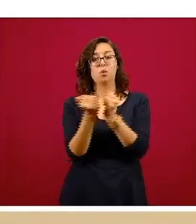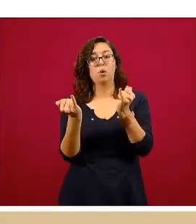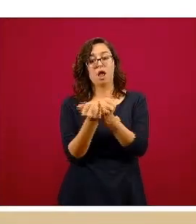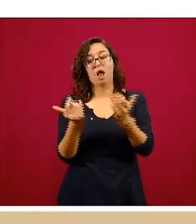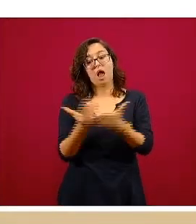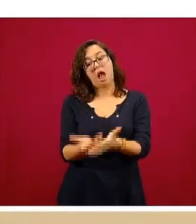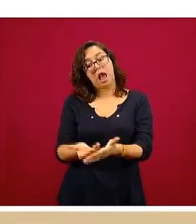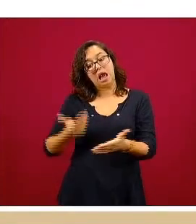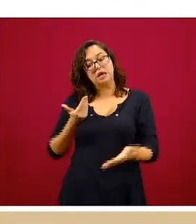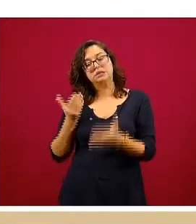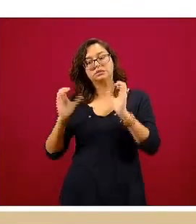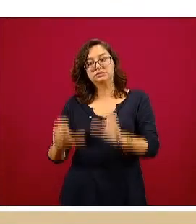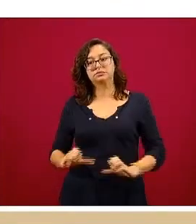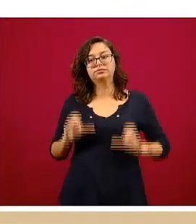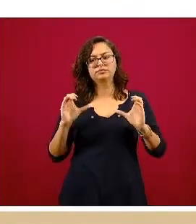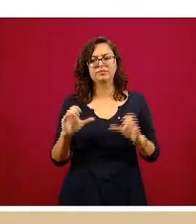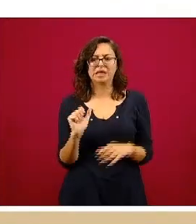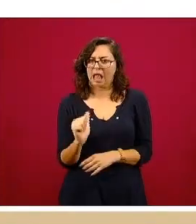si podemos encontrar